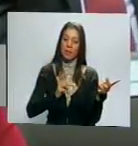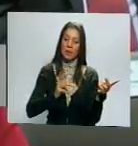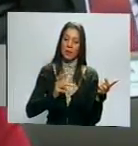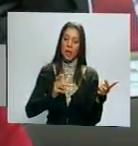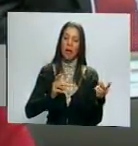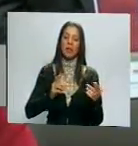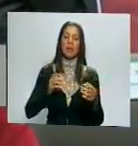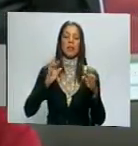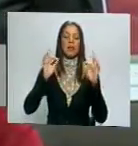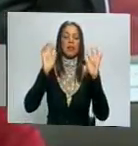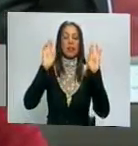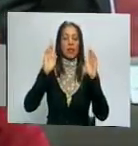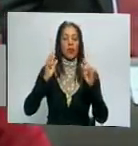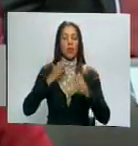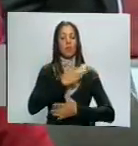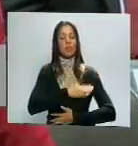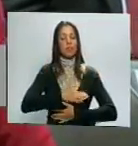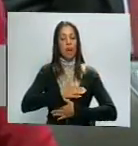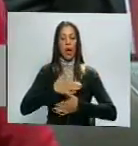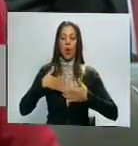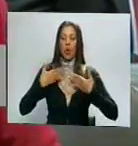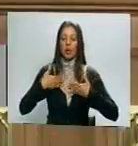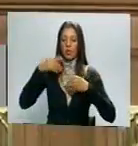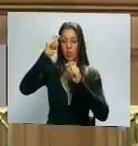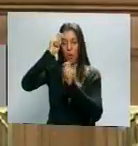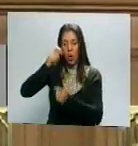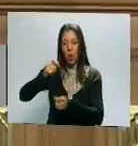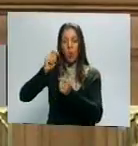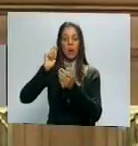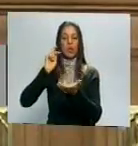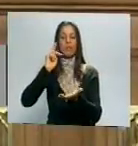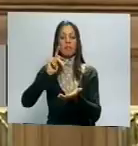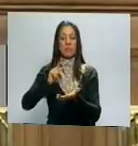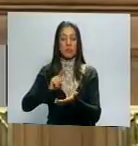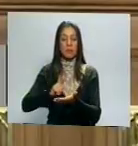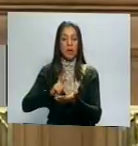el placer y el honor de venirle a rendir cuentas al poder